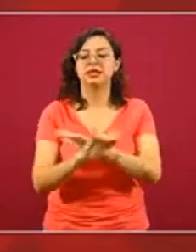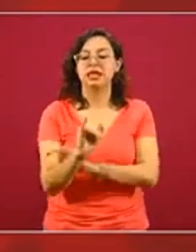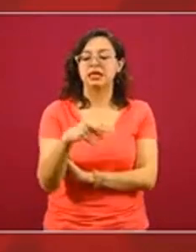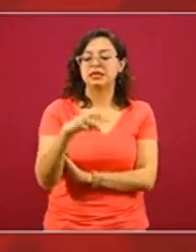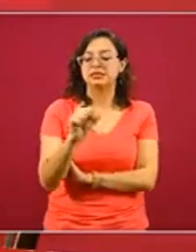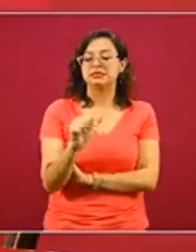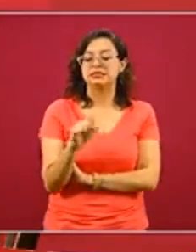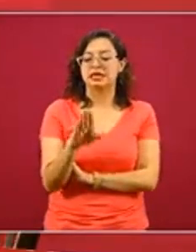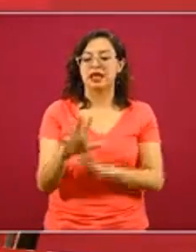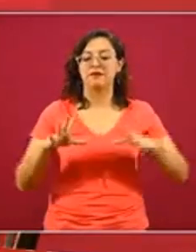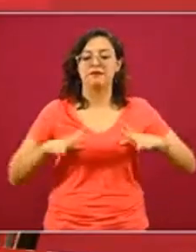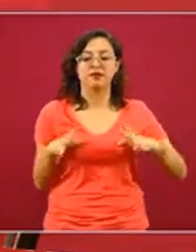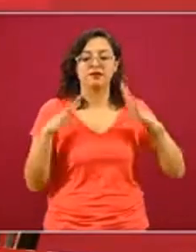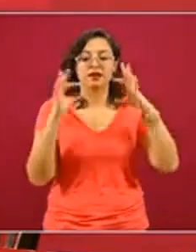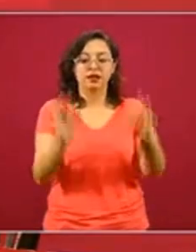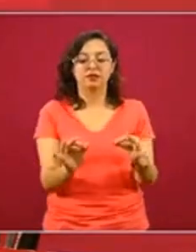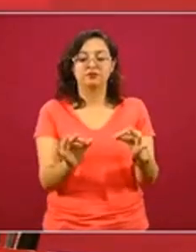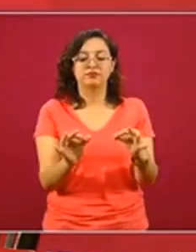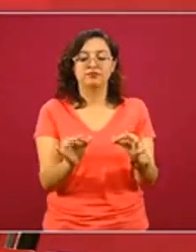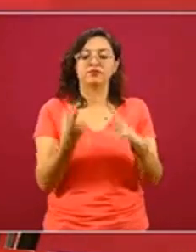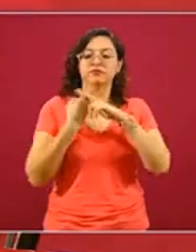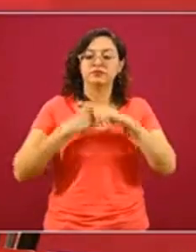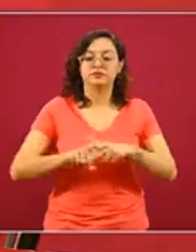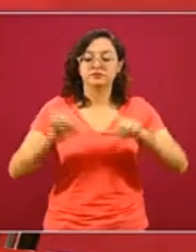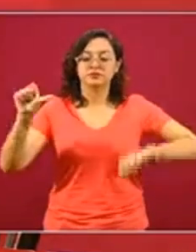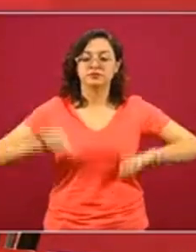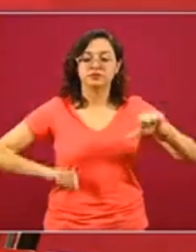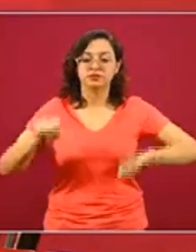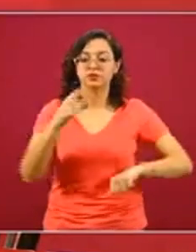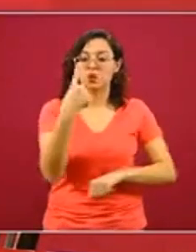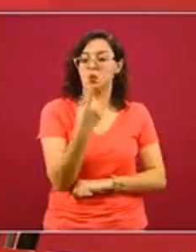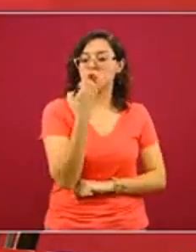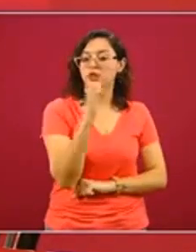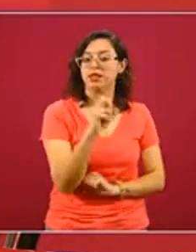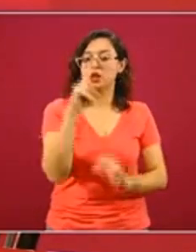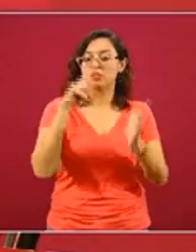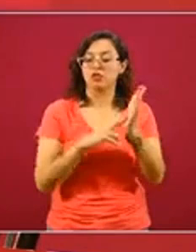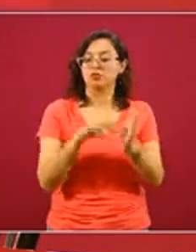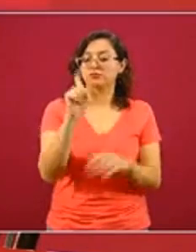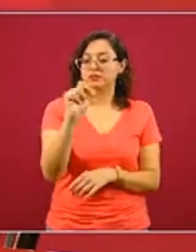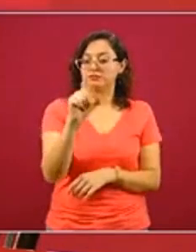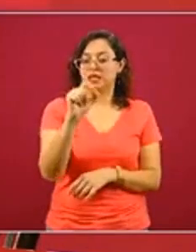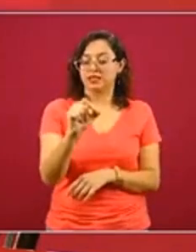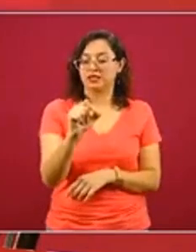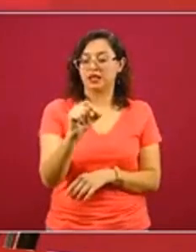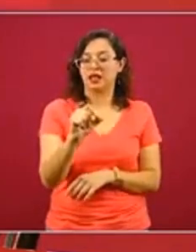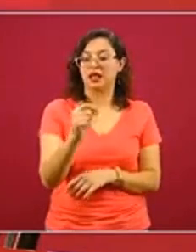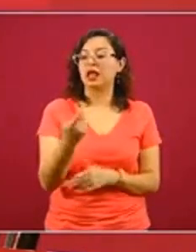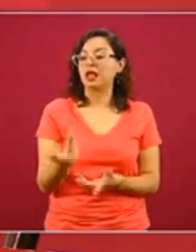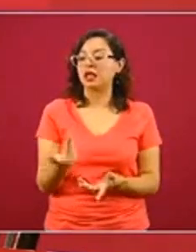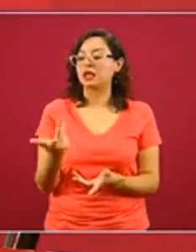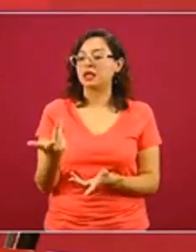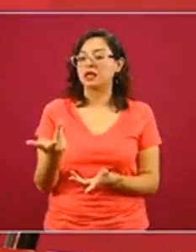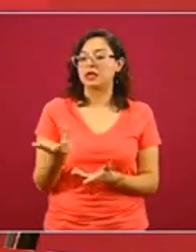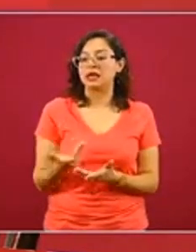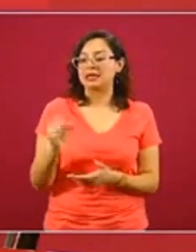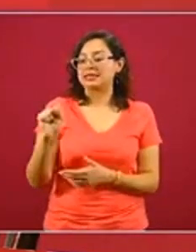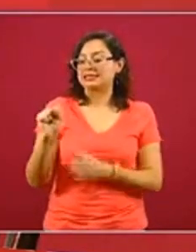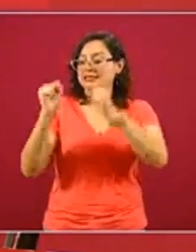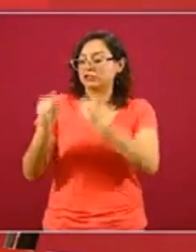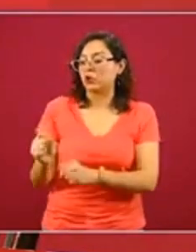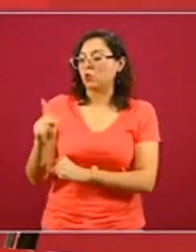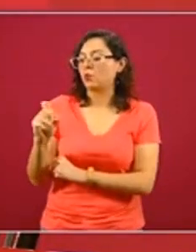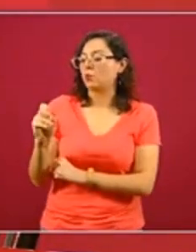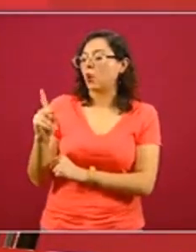Bienestar, que se empezó sus actividades el 1 de enero de 2020 y que reemplazó al modelo de seguro